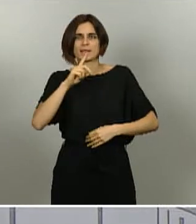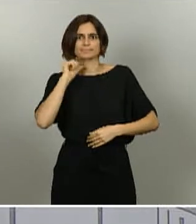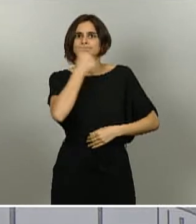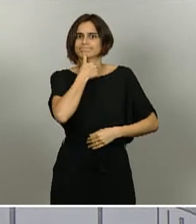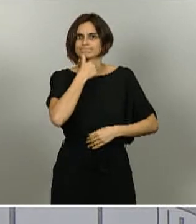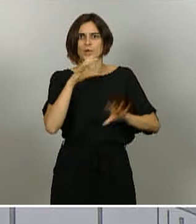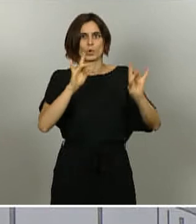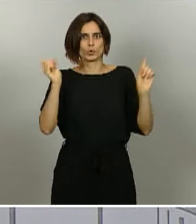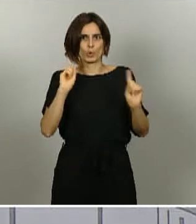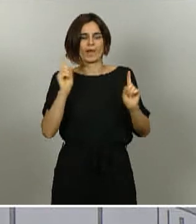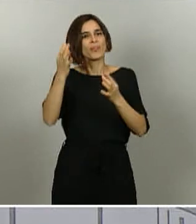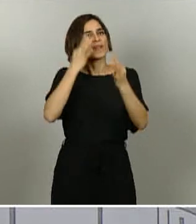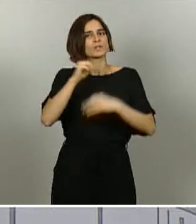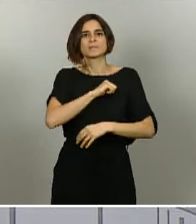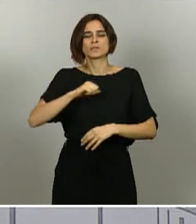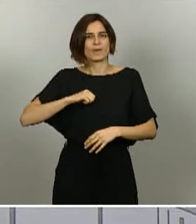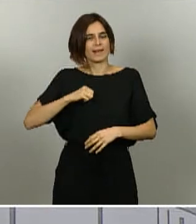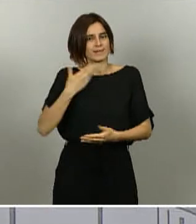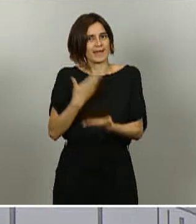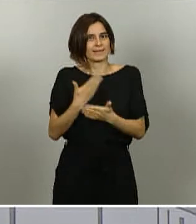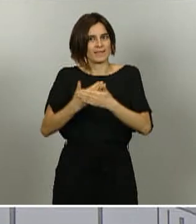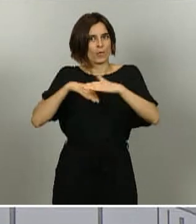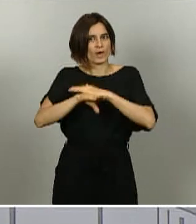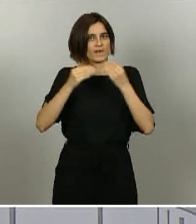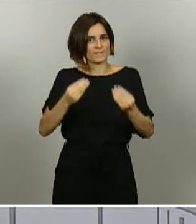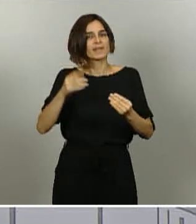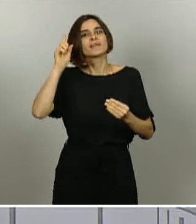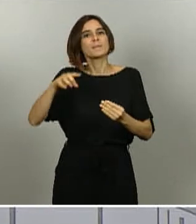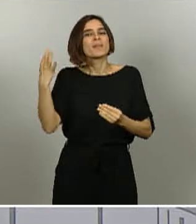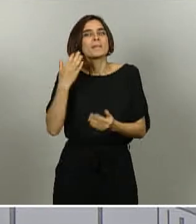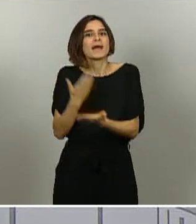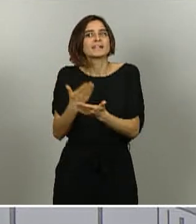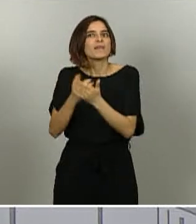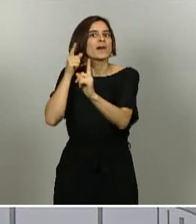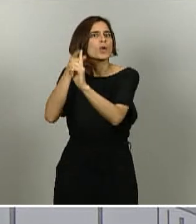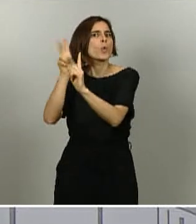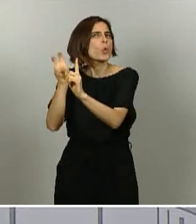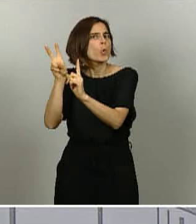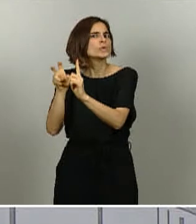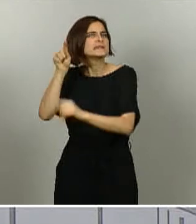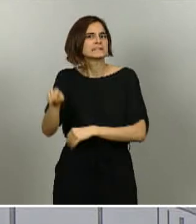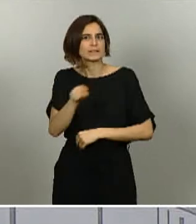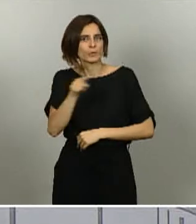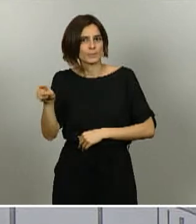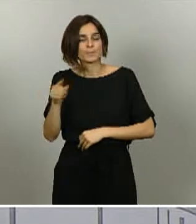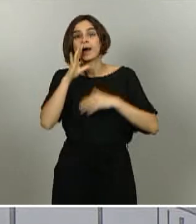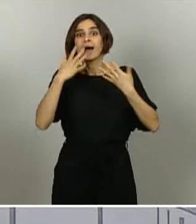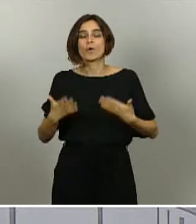que garantizar su utilidad. Ahora mismo el Ministerio de Agenda